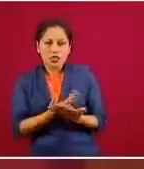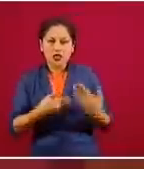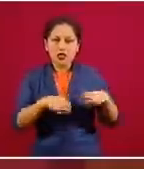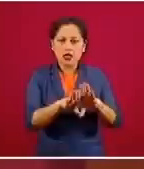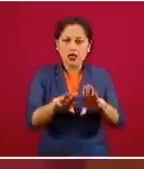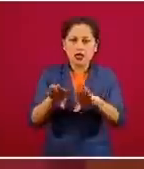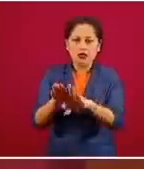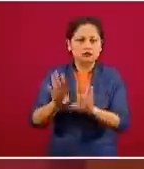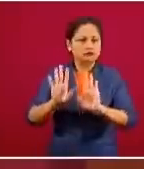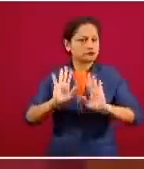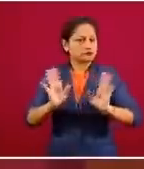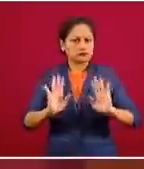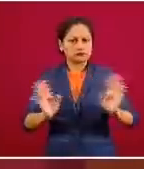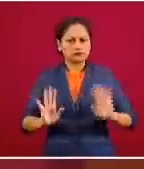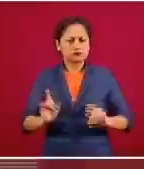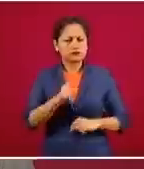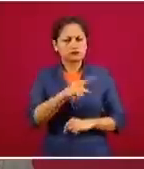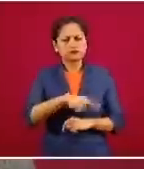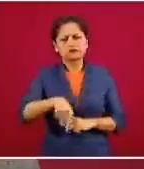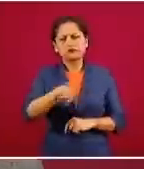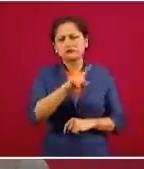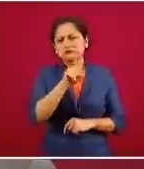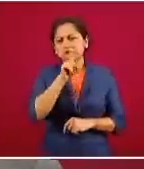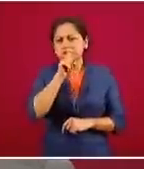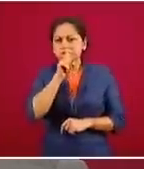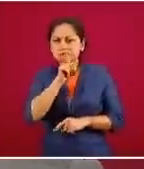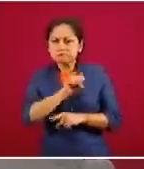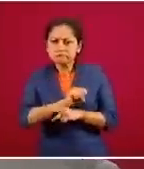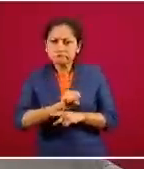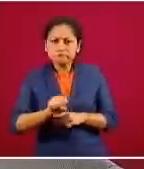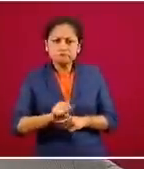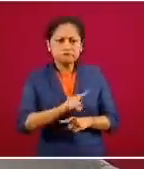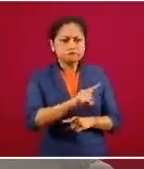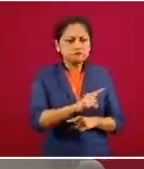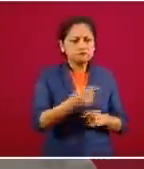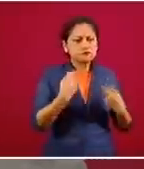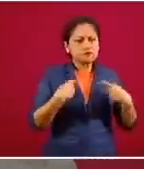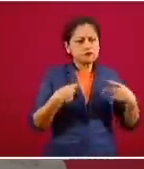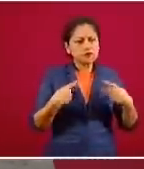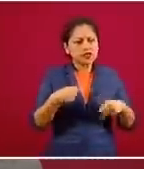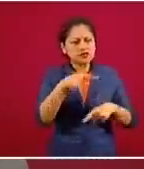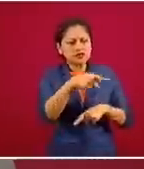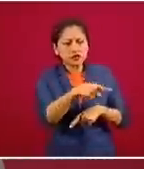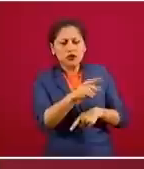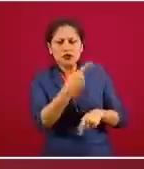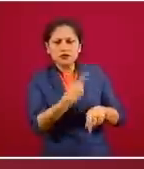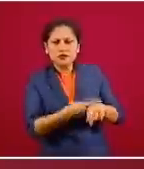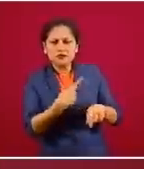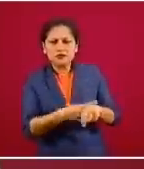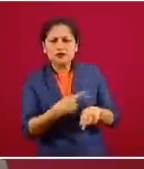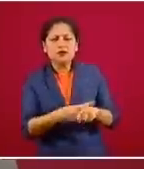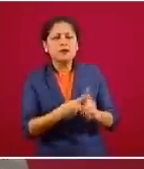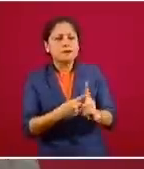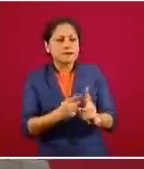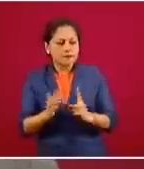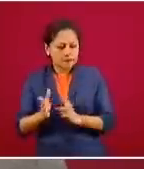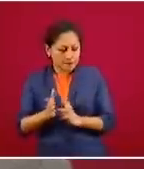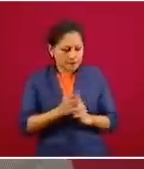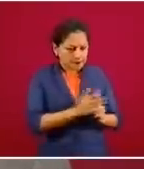Contención, detectar casos sospechosos, diagnosticarlos y ponerlos en aislamiento a ellos y a ellas y sus contactos.